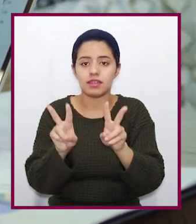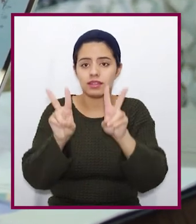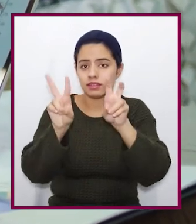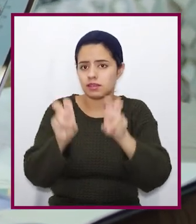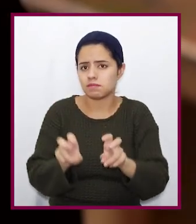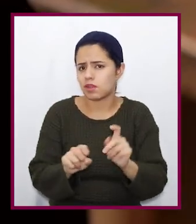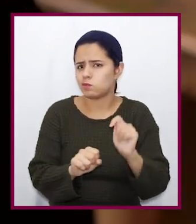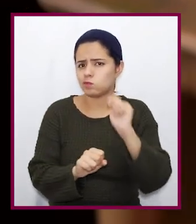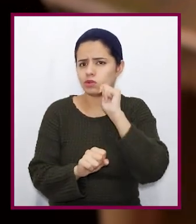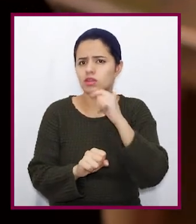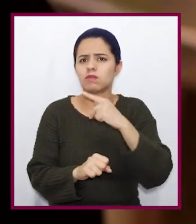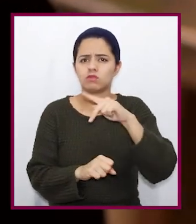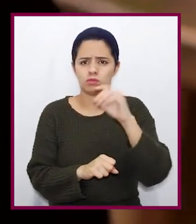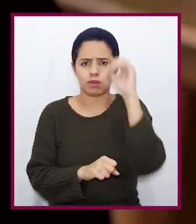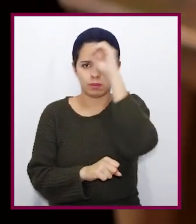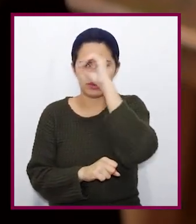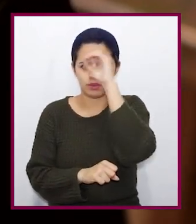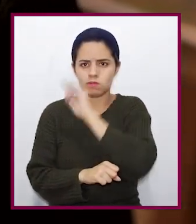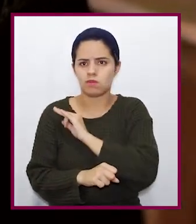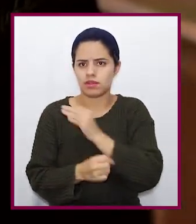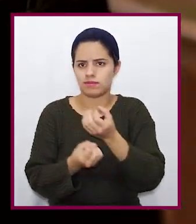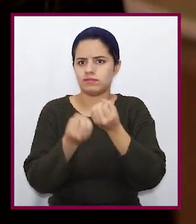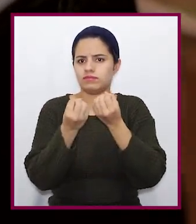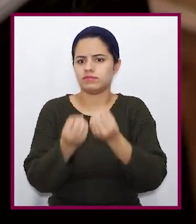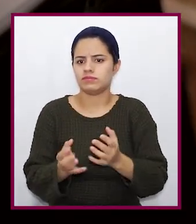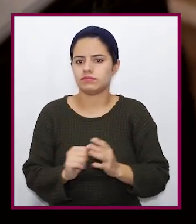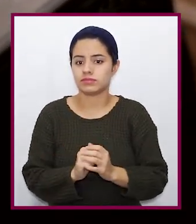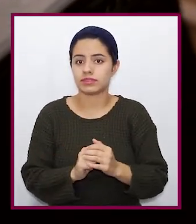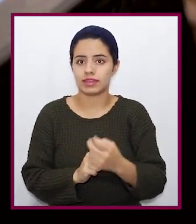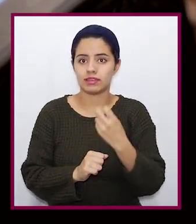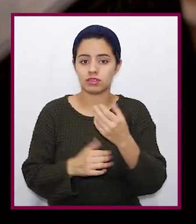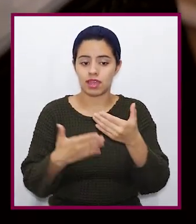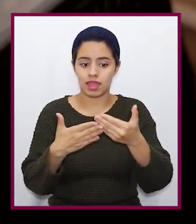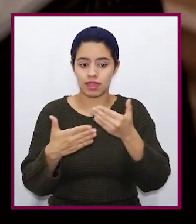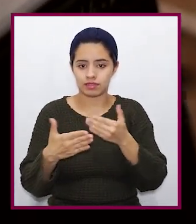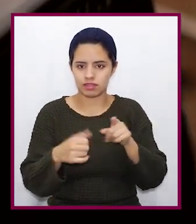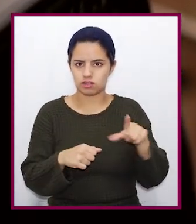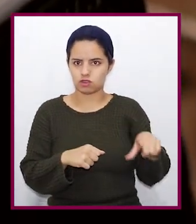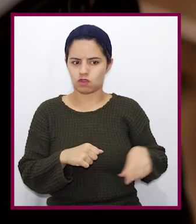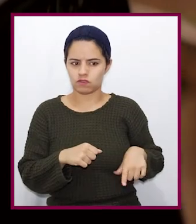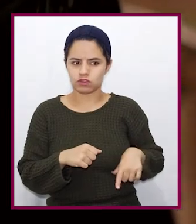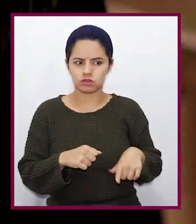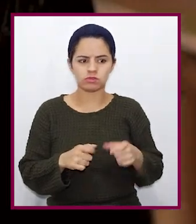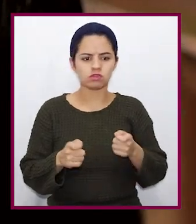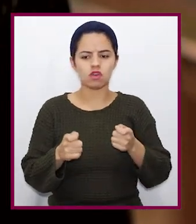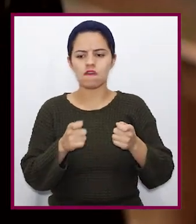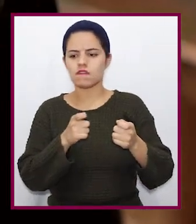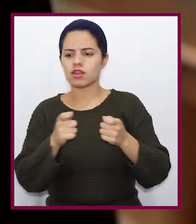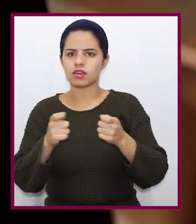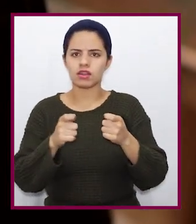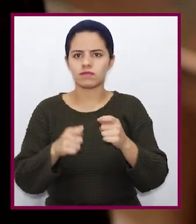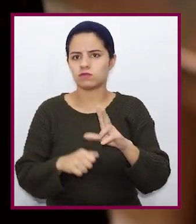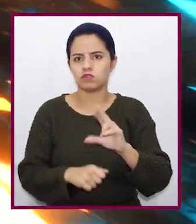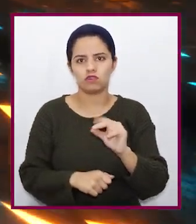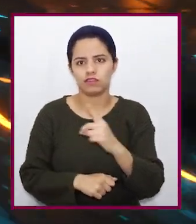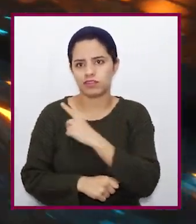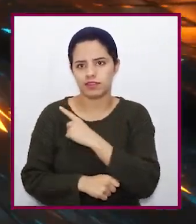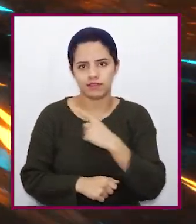que tengamos. Con este derecho se evitan controles previos por parte del Estado, de terceros o de empresas donde se